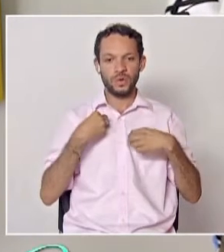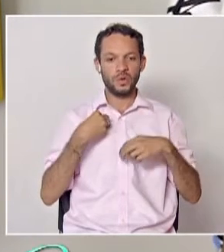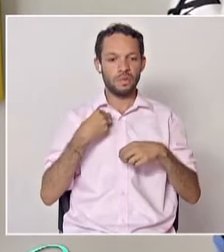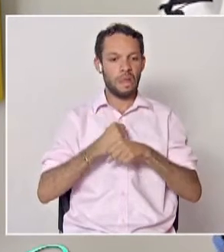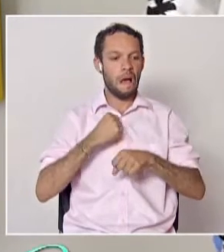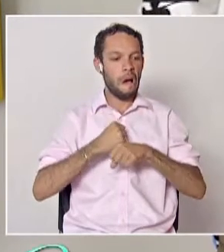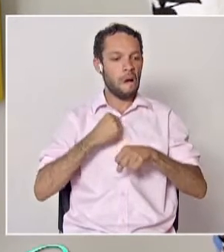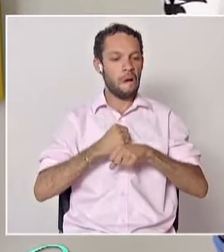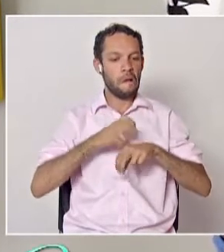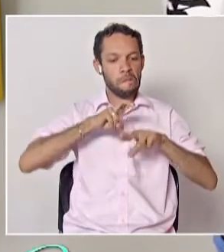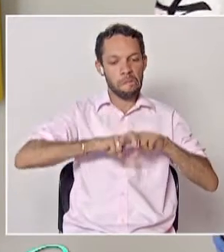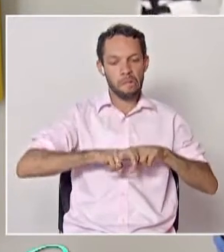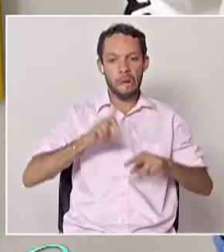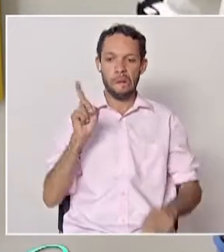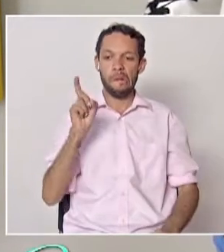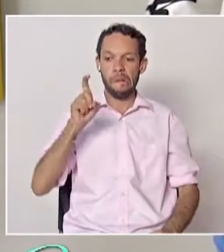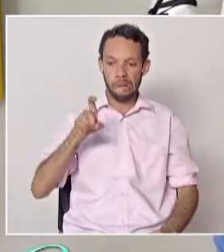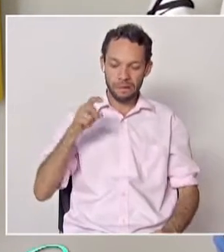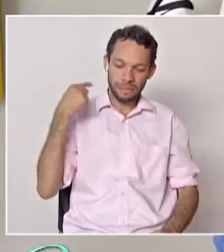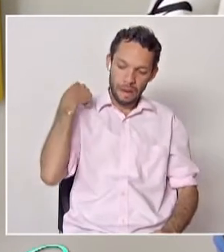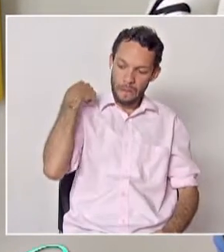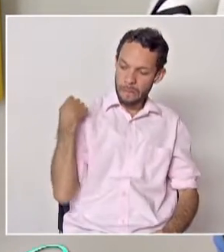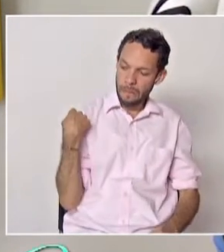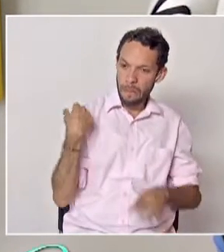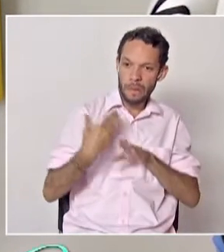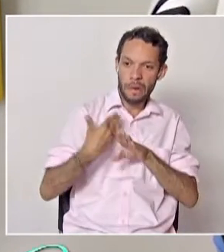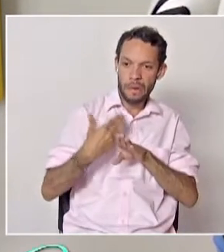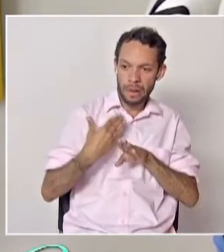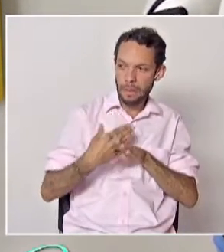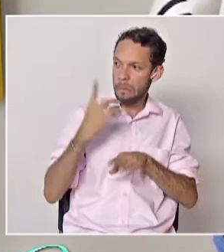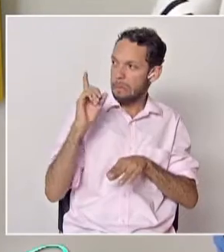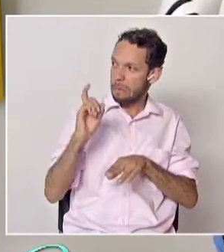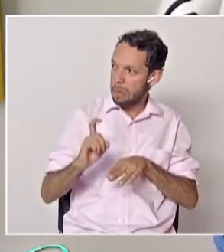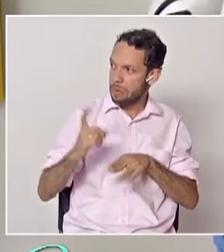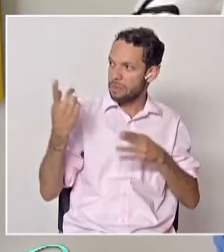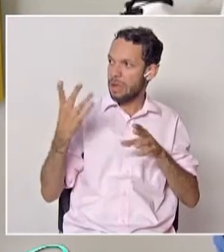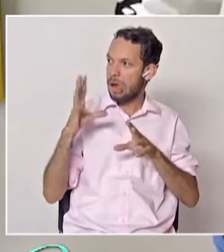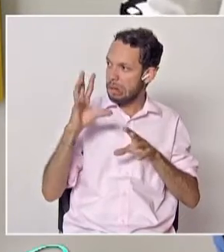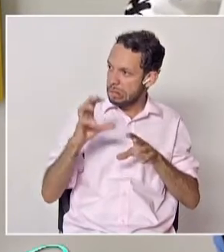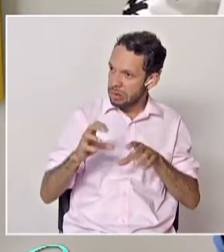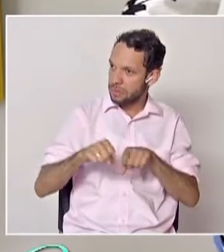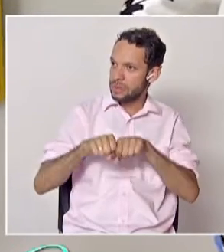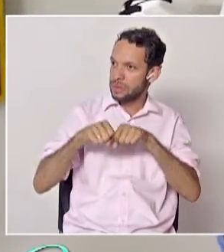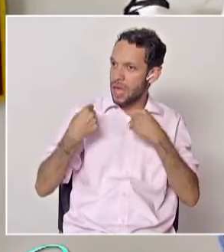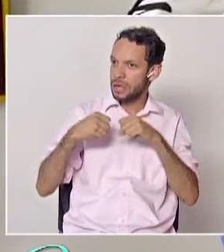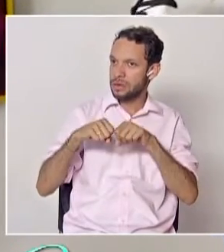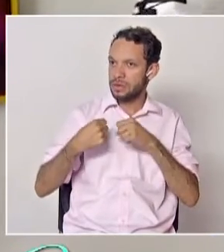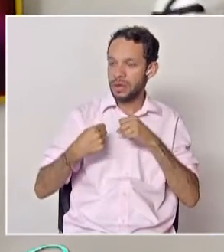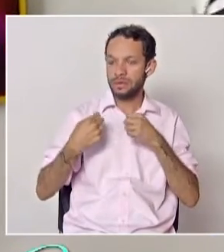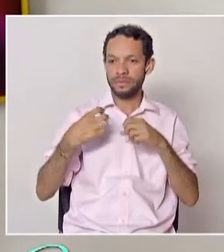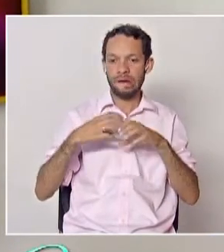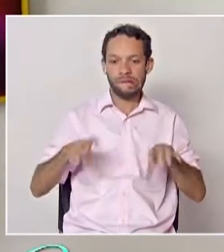están generando que vayamos generando estados de luxación y subluxación articular. Y la columna va generando